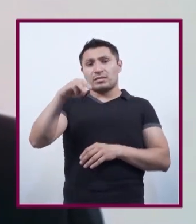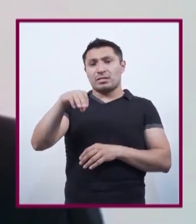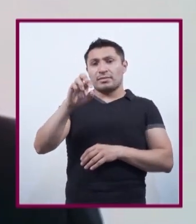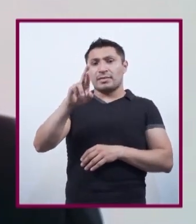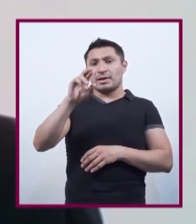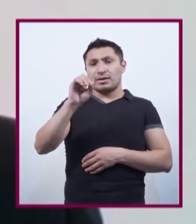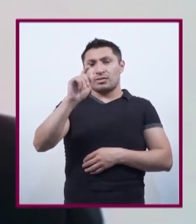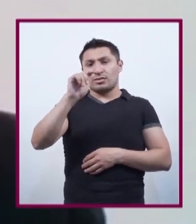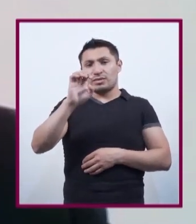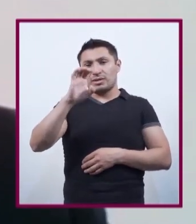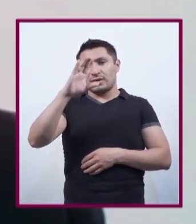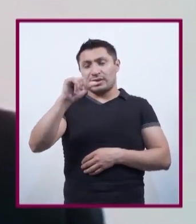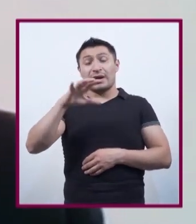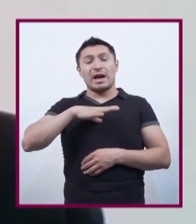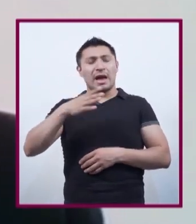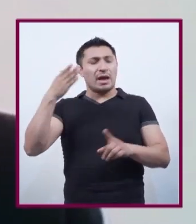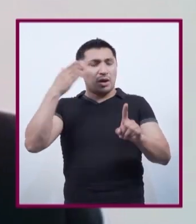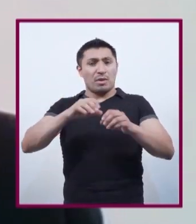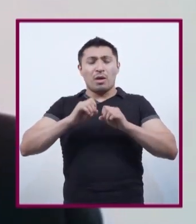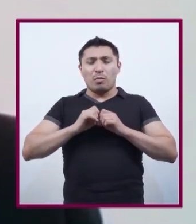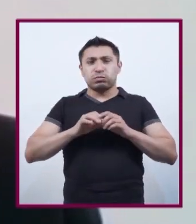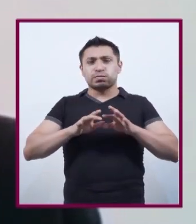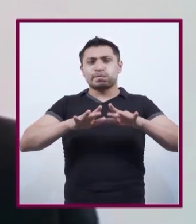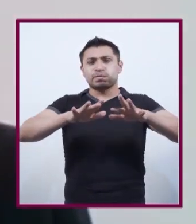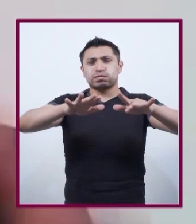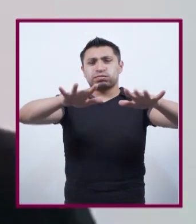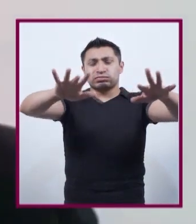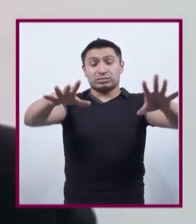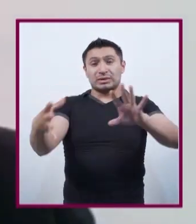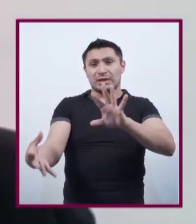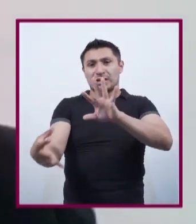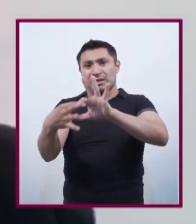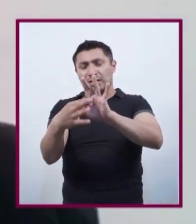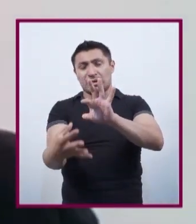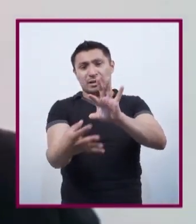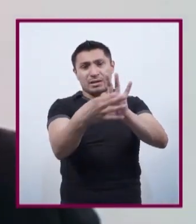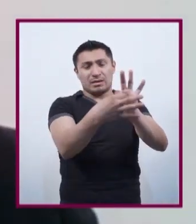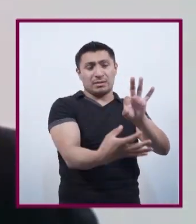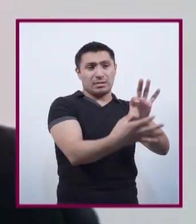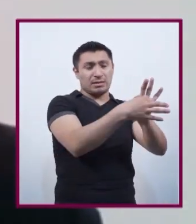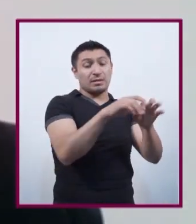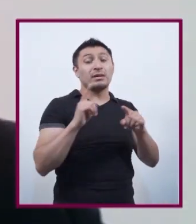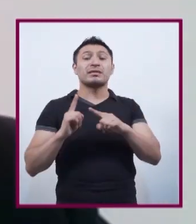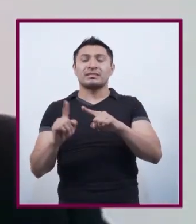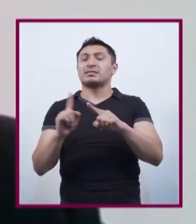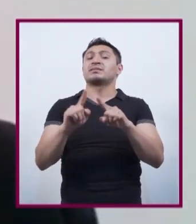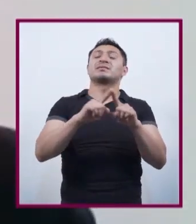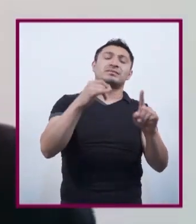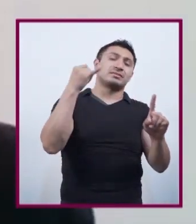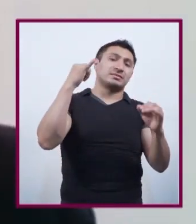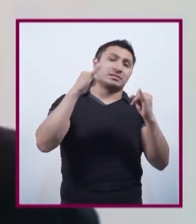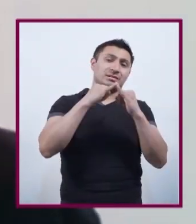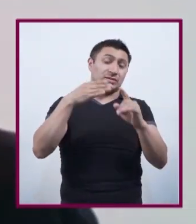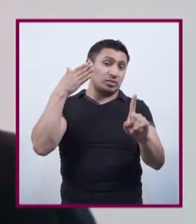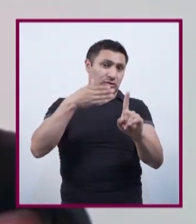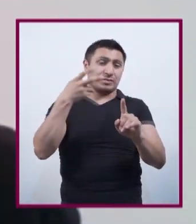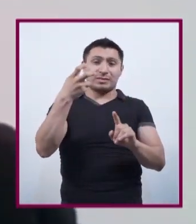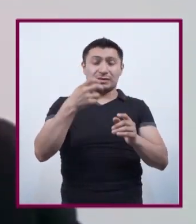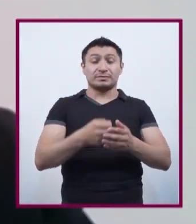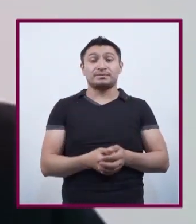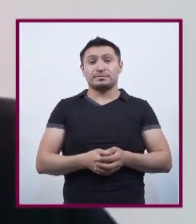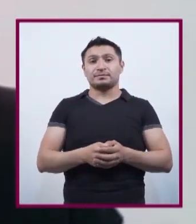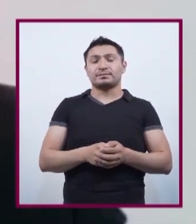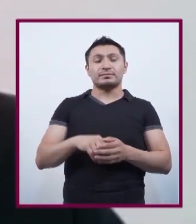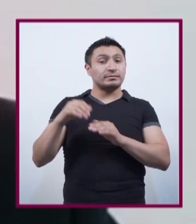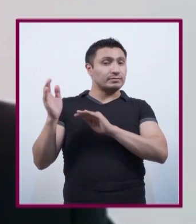de la hemeroteca es precisamente expandir su vinculación con otros medios, con otras